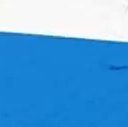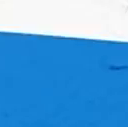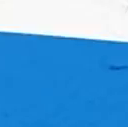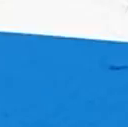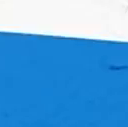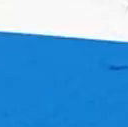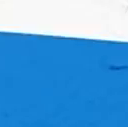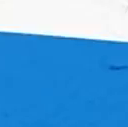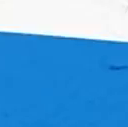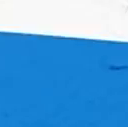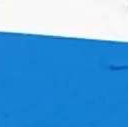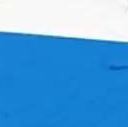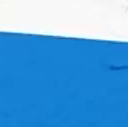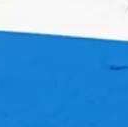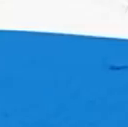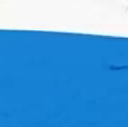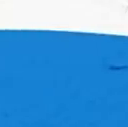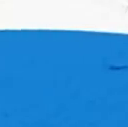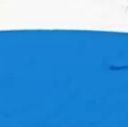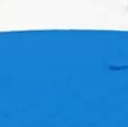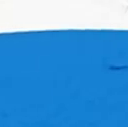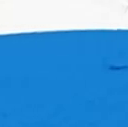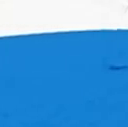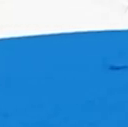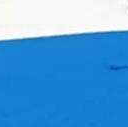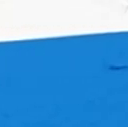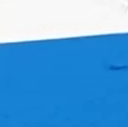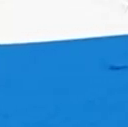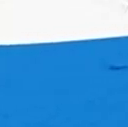tus sueños. Bienvenidos al sorteo Loto.